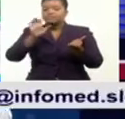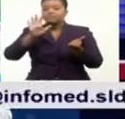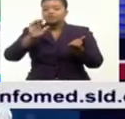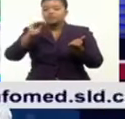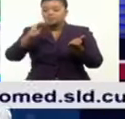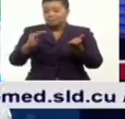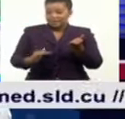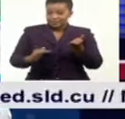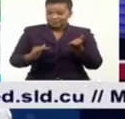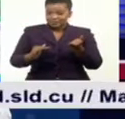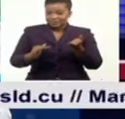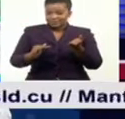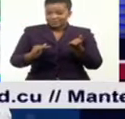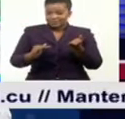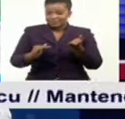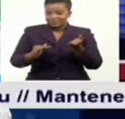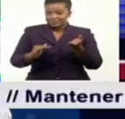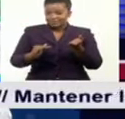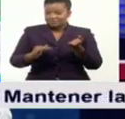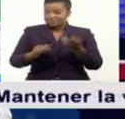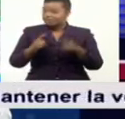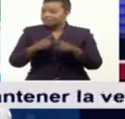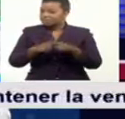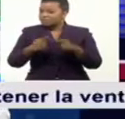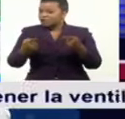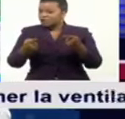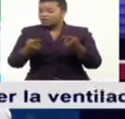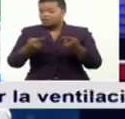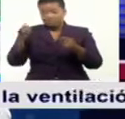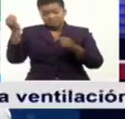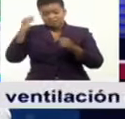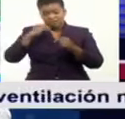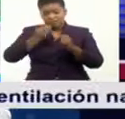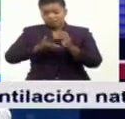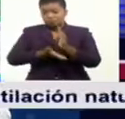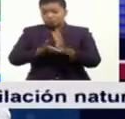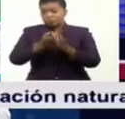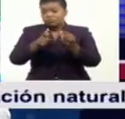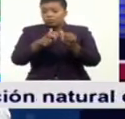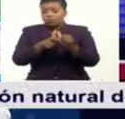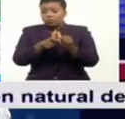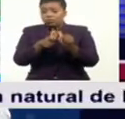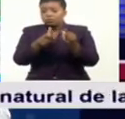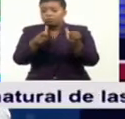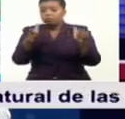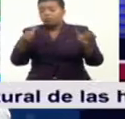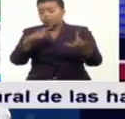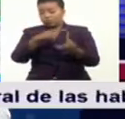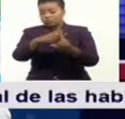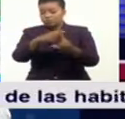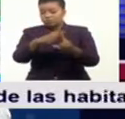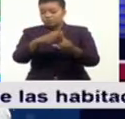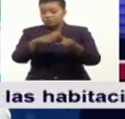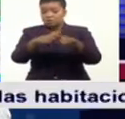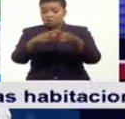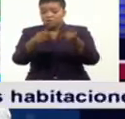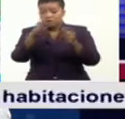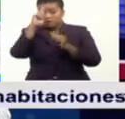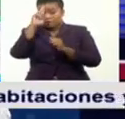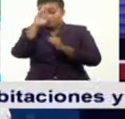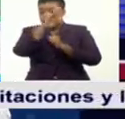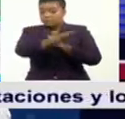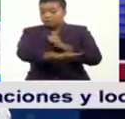conoce, incide en el incremento de casos activos, porque ingresan más